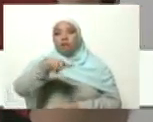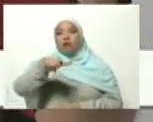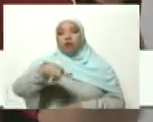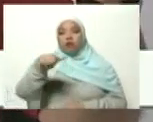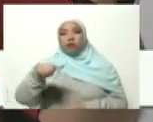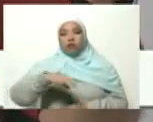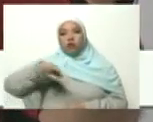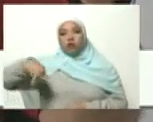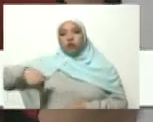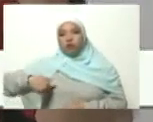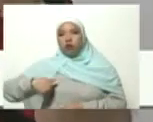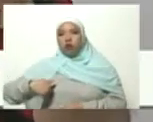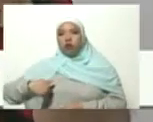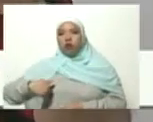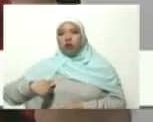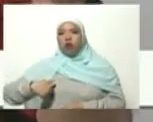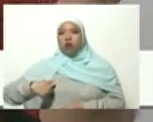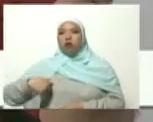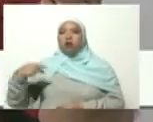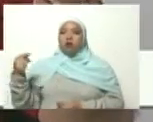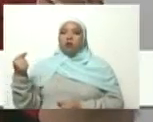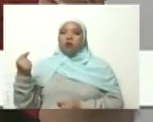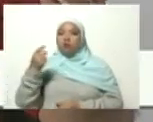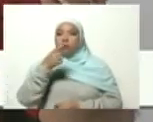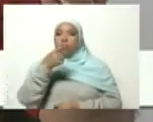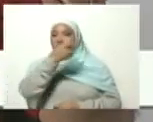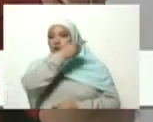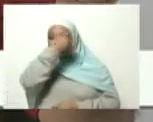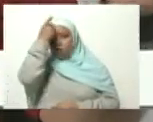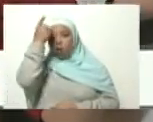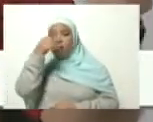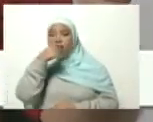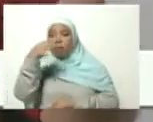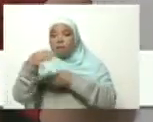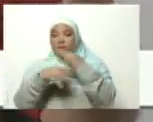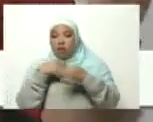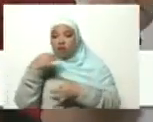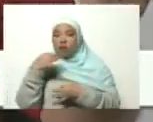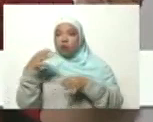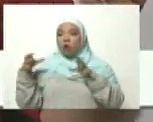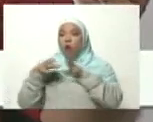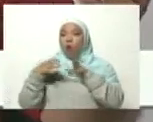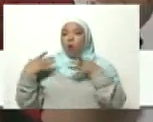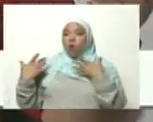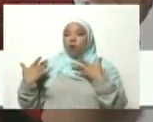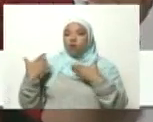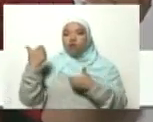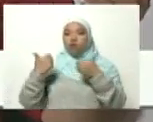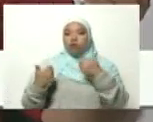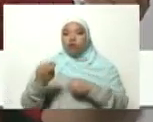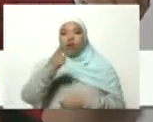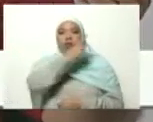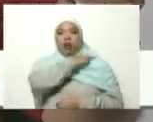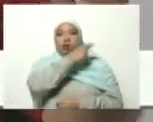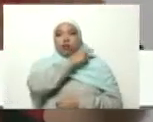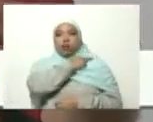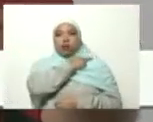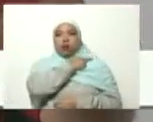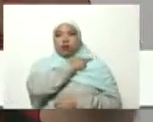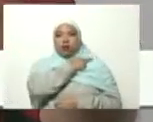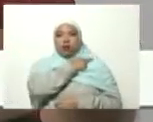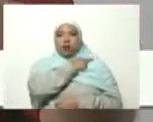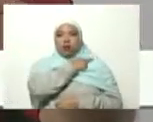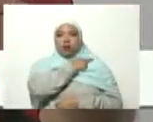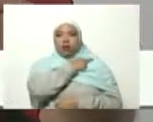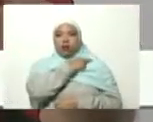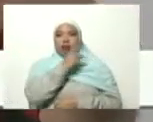nuestro partido terminó postulada por un partido de la oposición, ¿cómo es que le vamos a dar un cargo de dirección en este momento? Que venga,